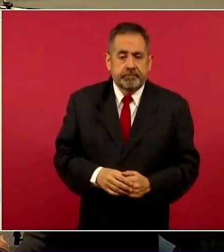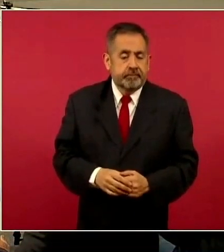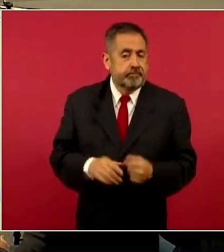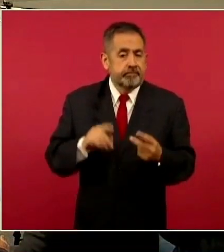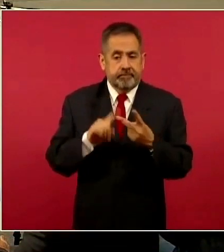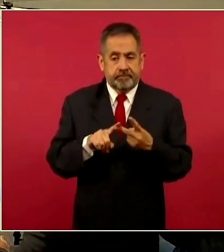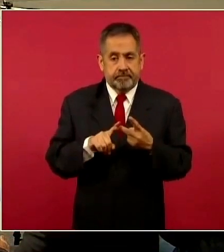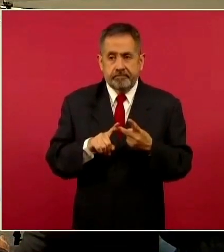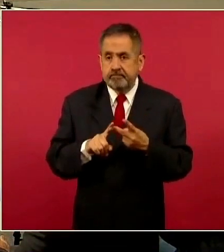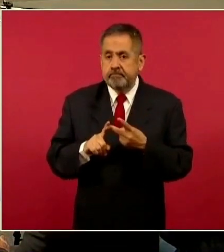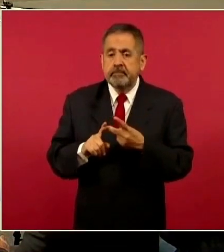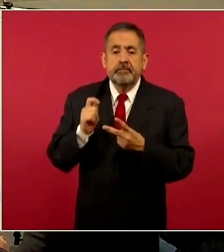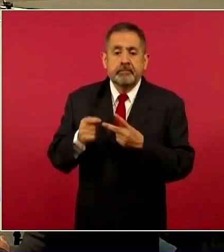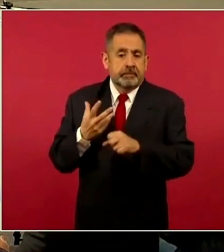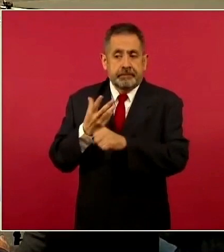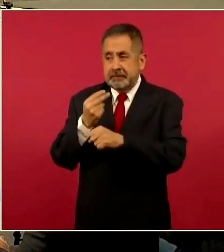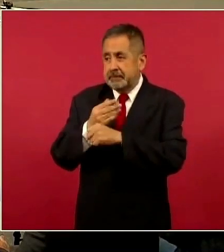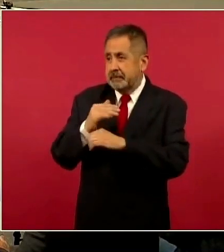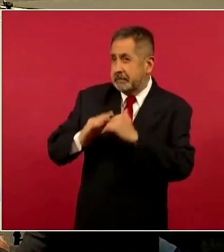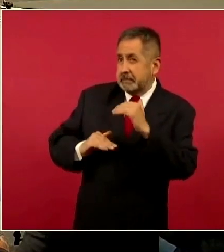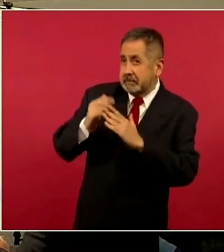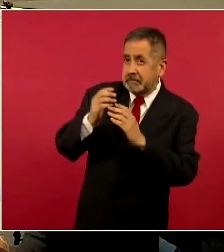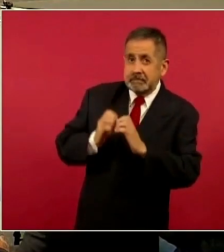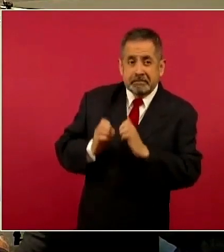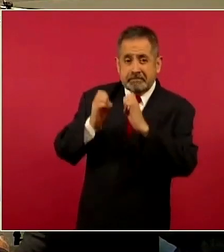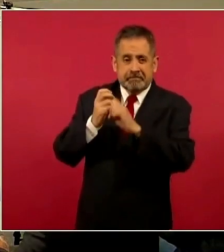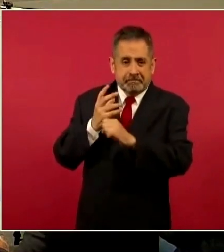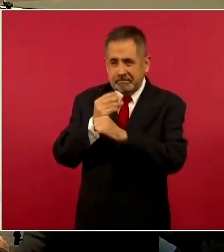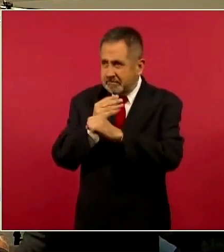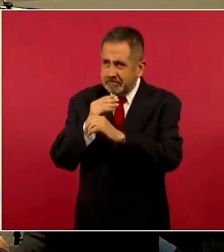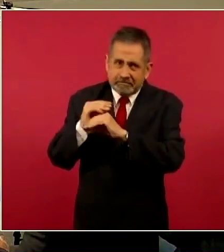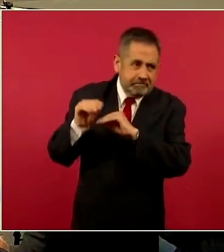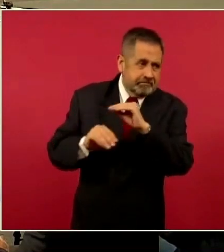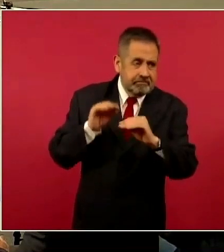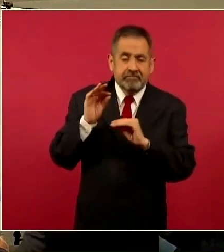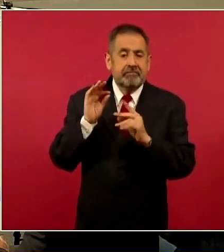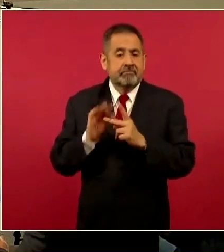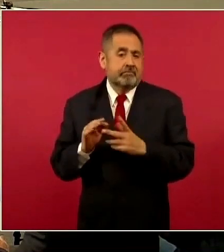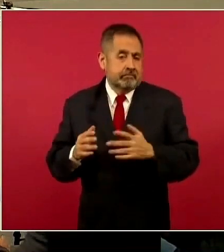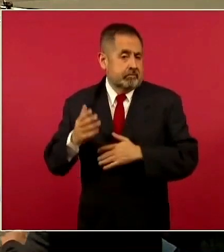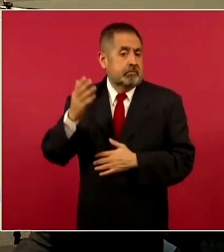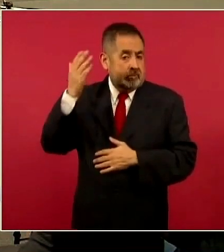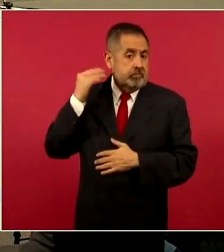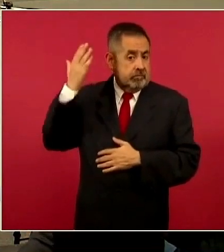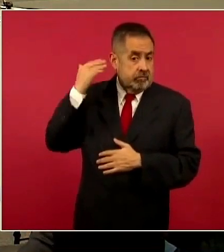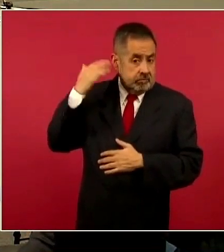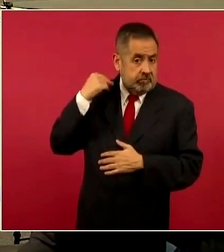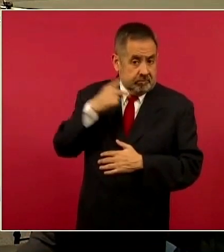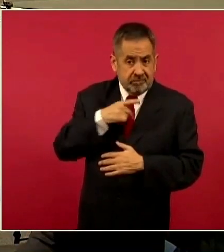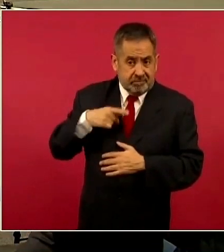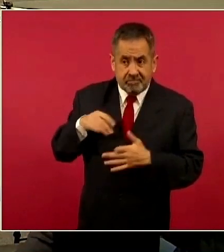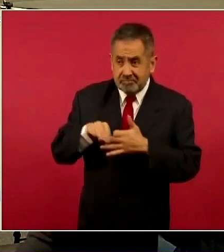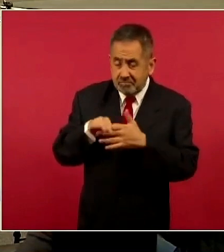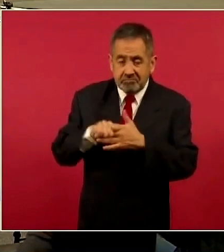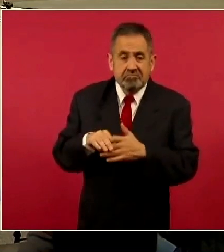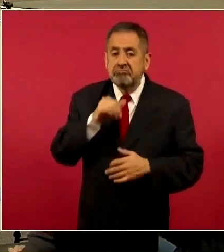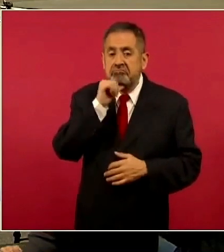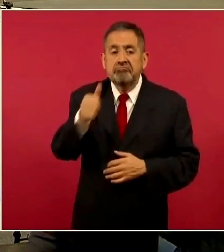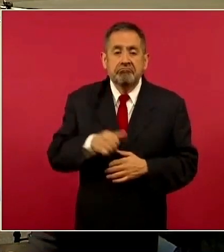acciones de mantenimiento de la infraestructura y conservación, elementos que deberían de haber ocurrido de manera regular en estos estados, pero que